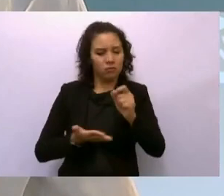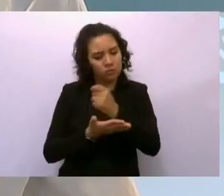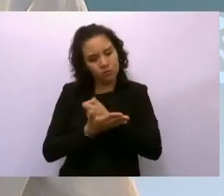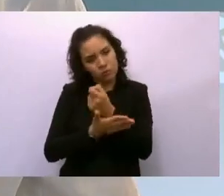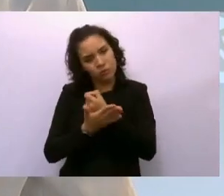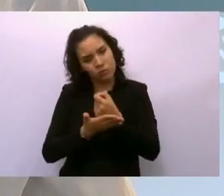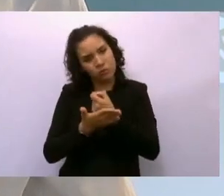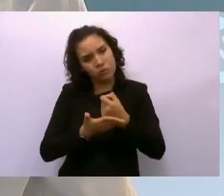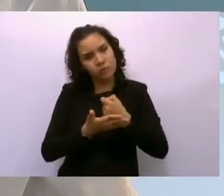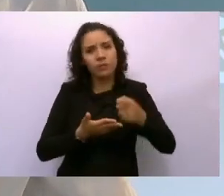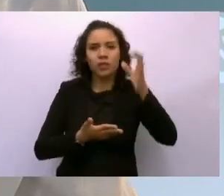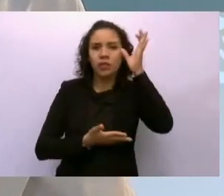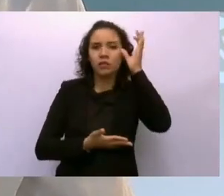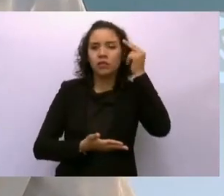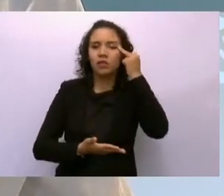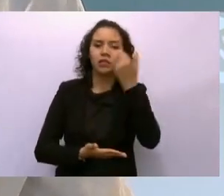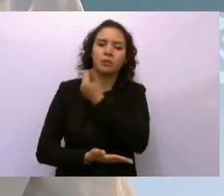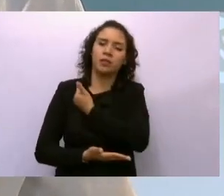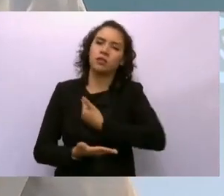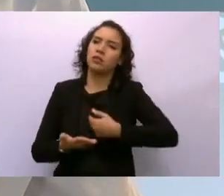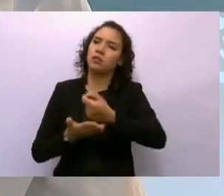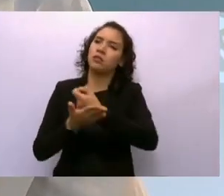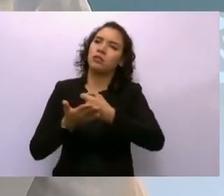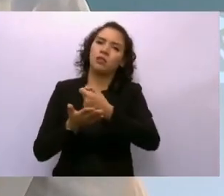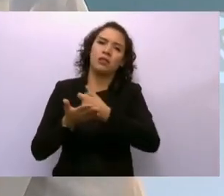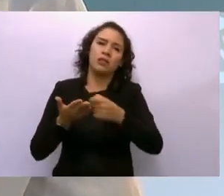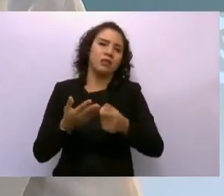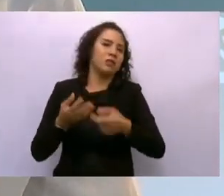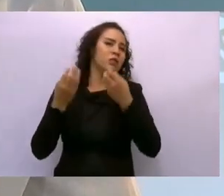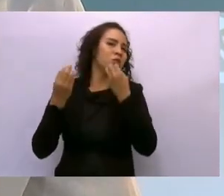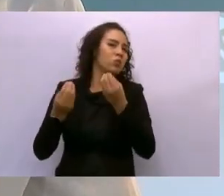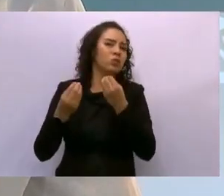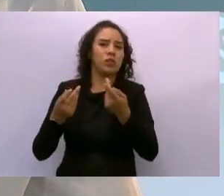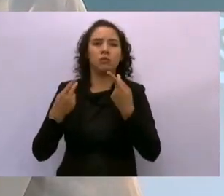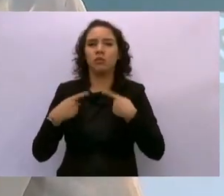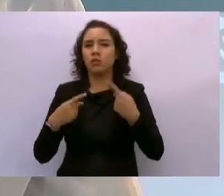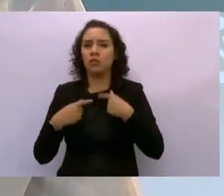asunto ideológico, no es un asunto político, es que están perdiendo la vida